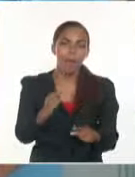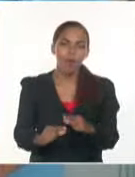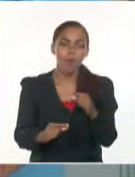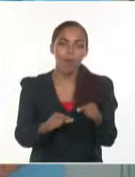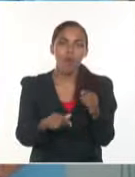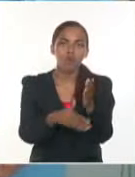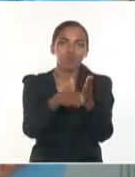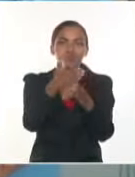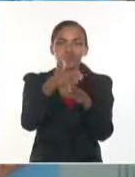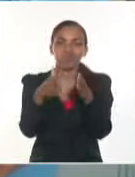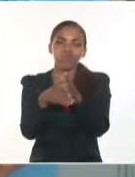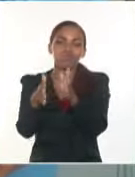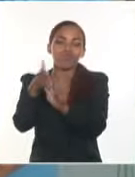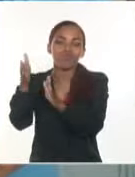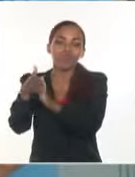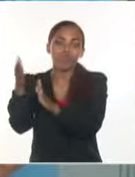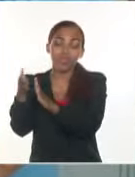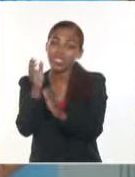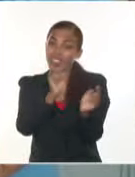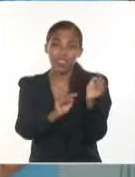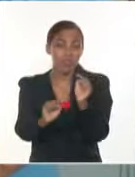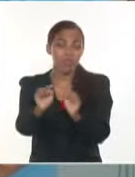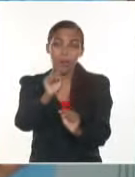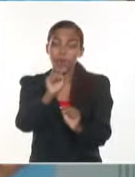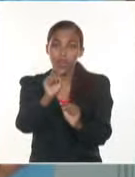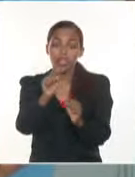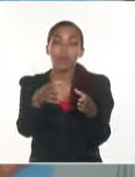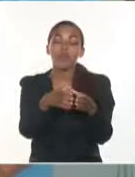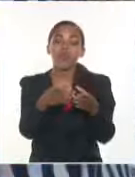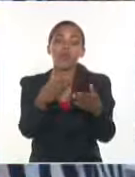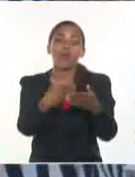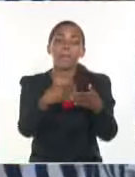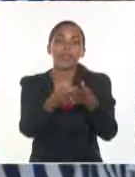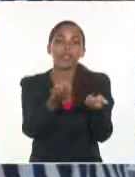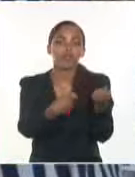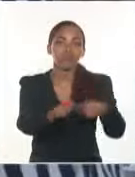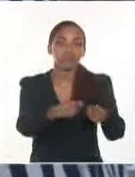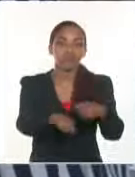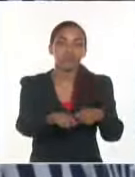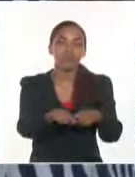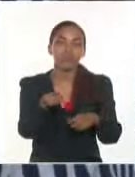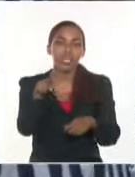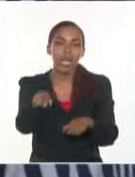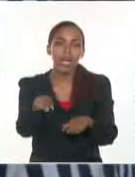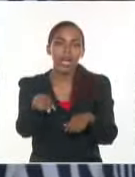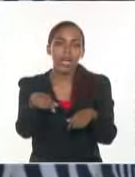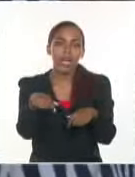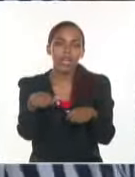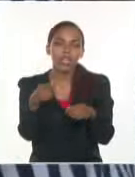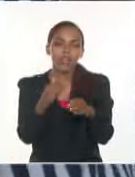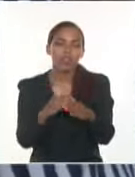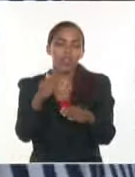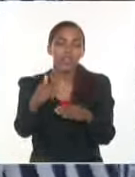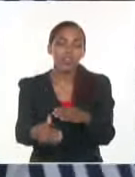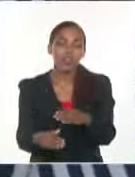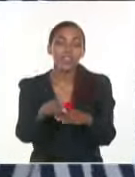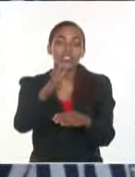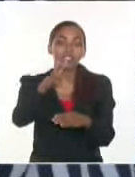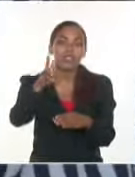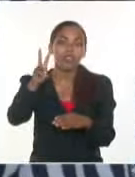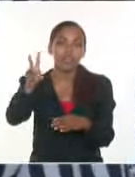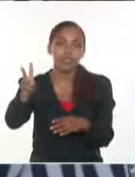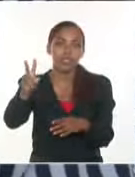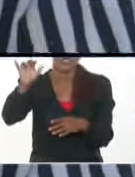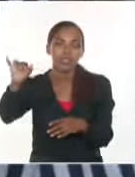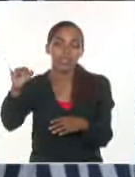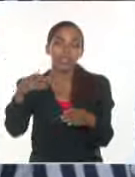mismas constituye una prioridad para el Grupo Empresarial de Comercio. De ellas se han recuperado hasta la fecha 326 bodegas, quedando